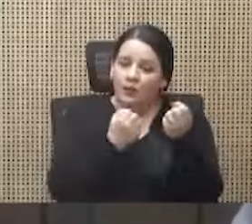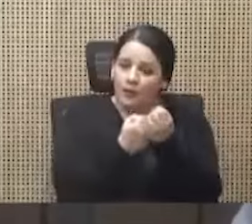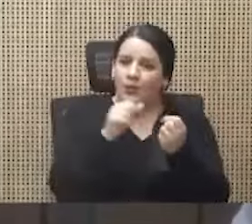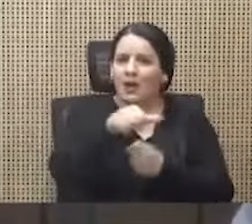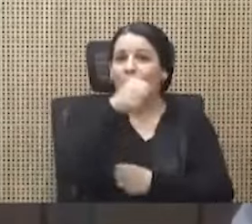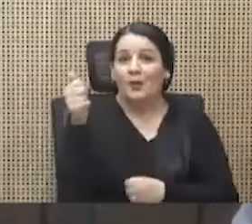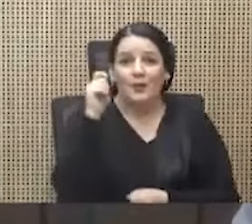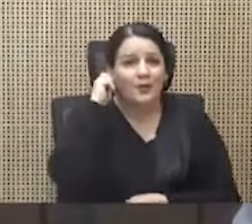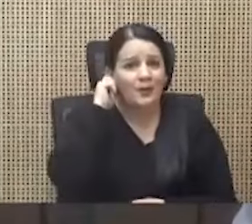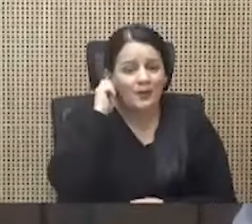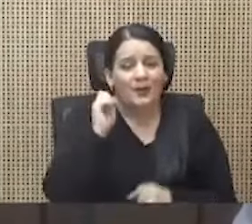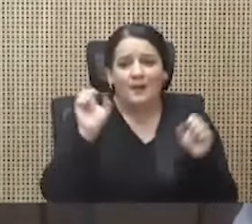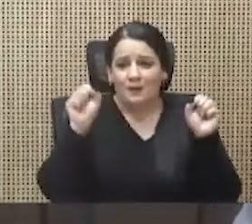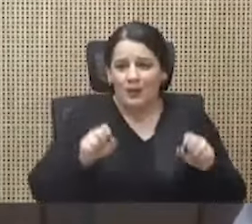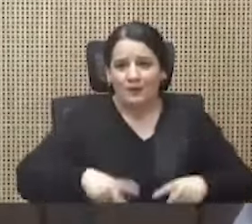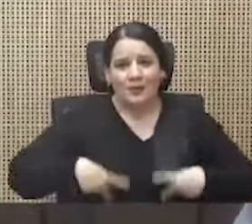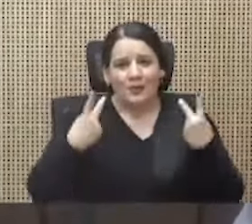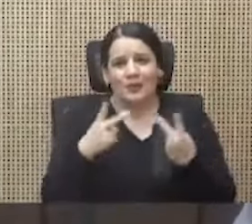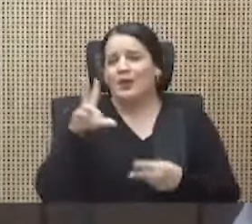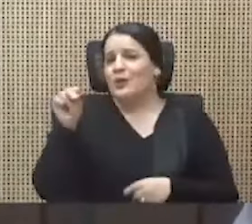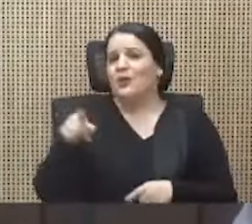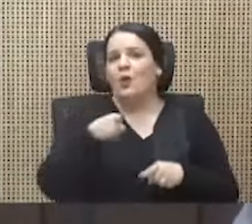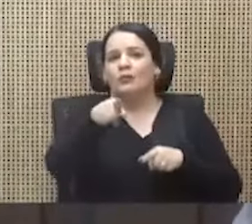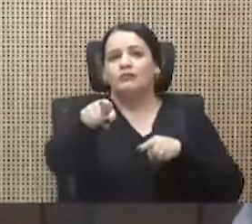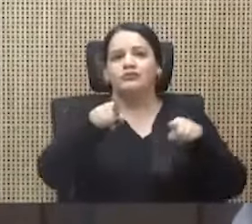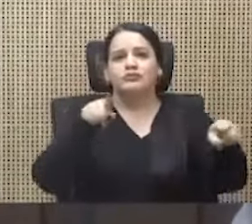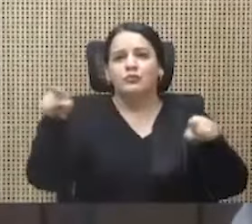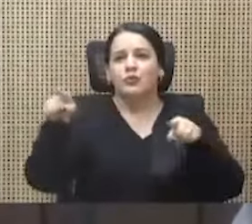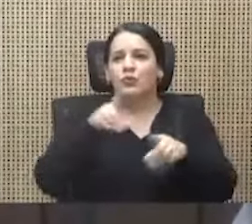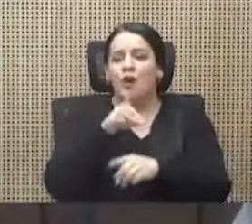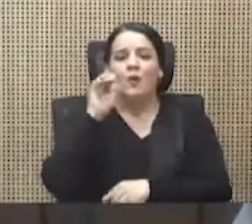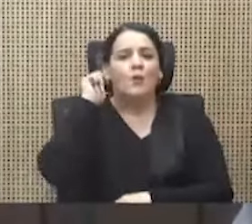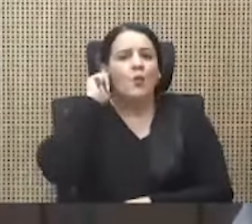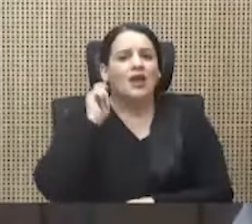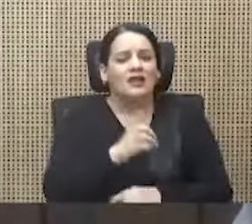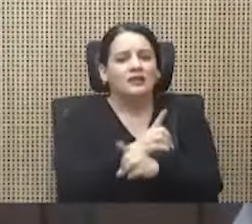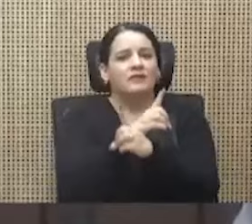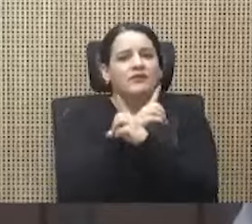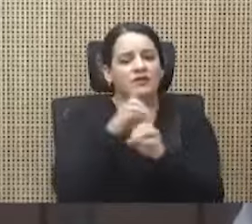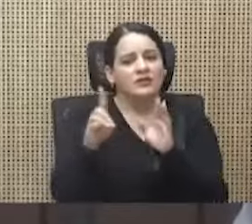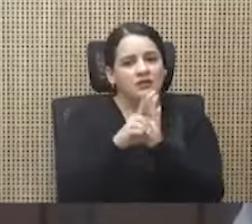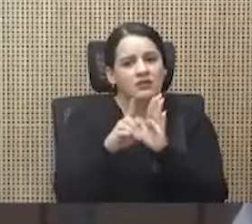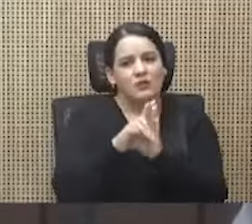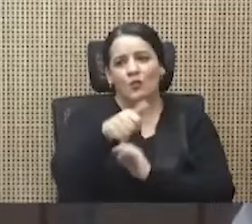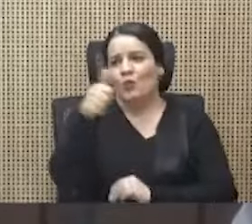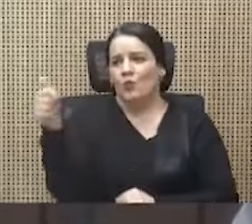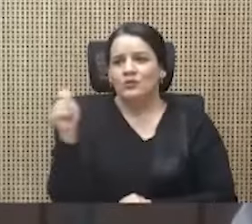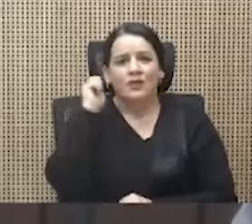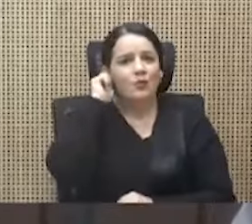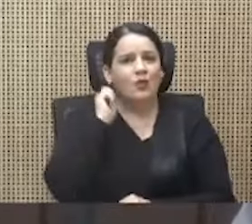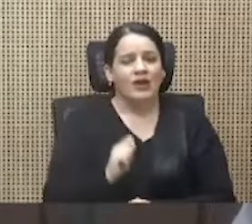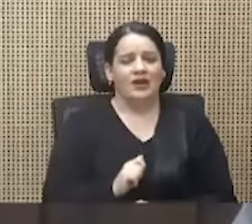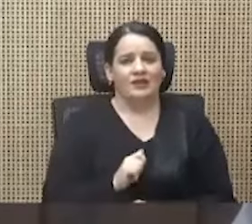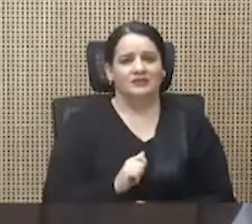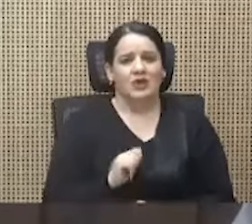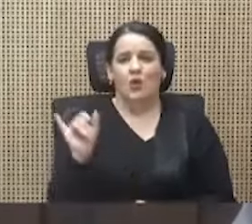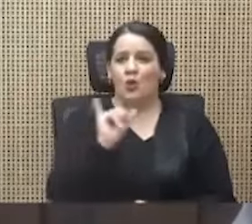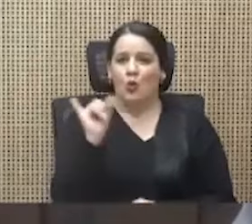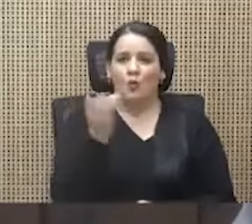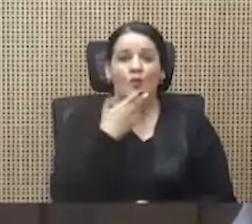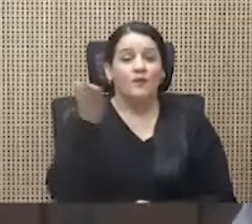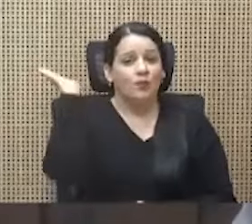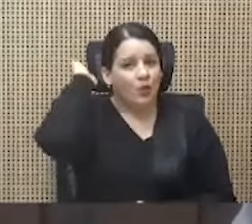Y que no señalen a las mujeres que defienden los derechos de las demás mujeres como hipócritas. Porque lo